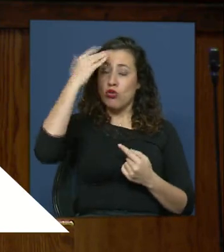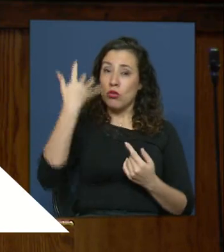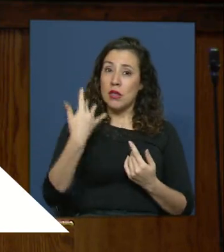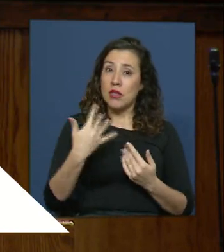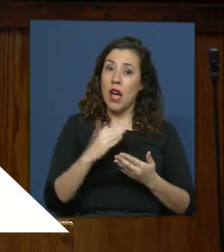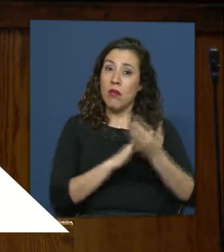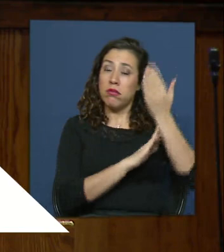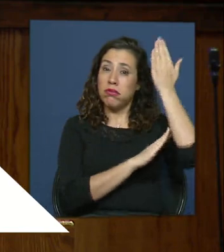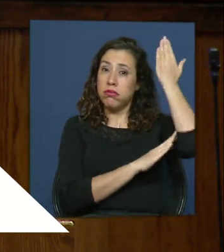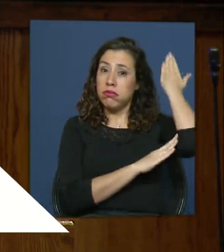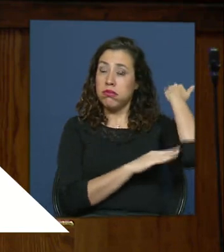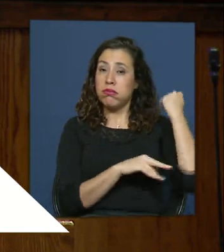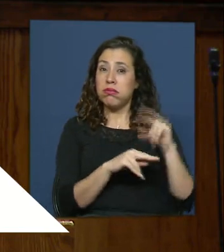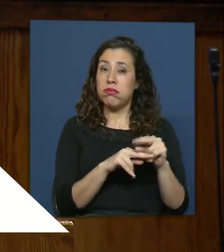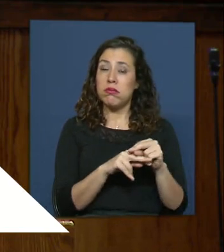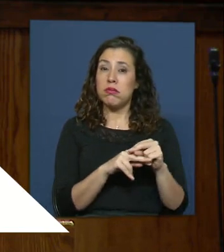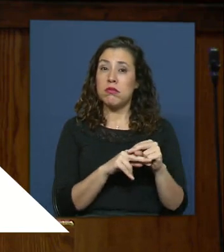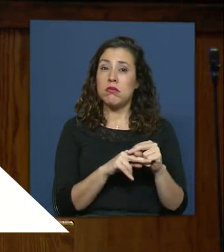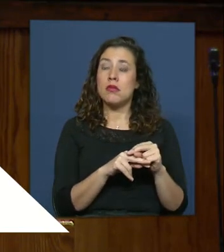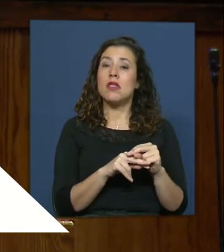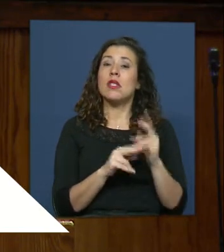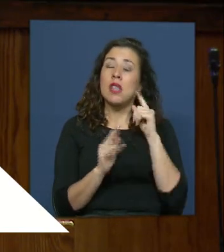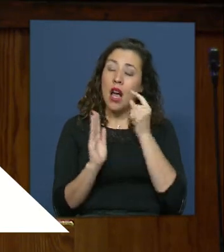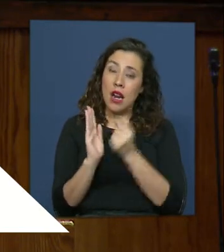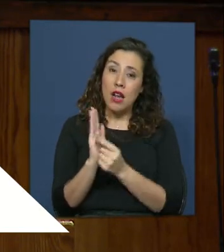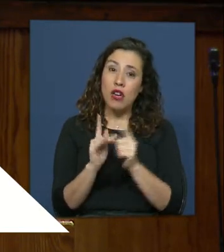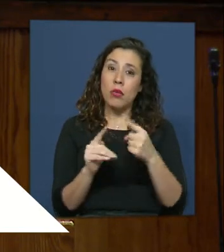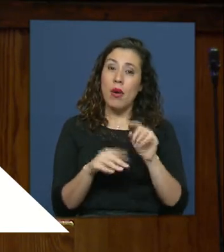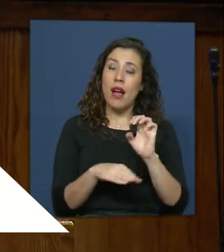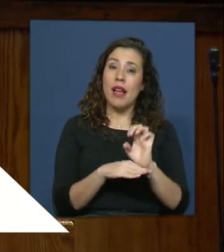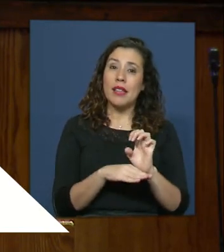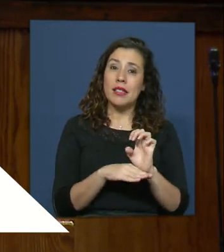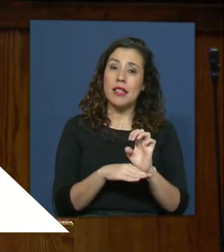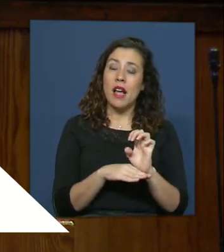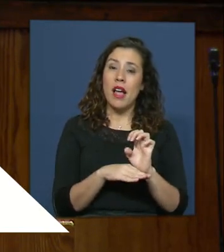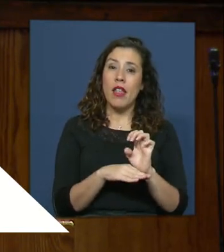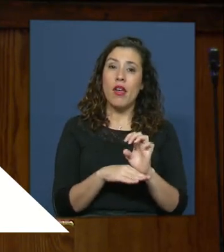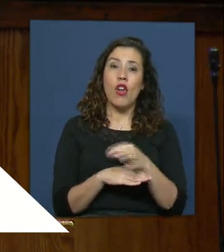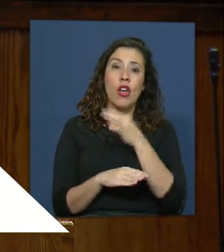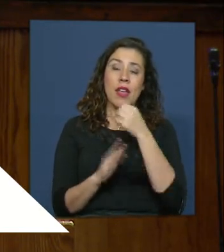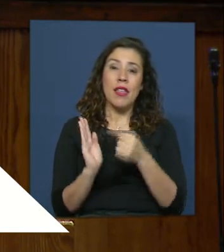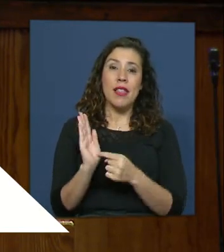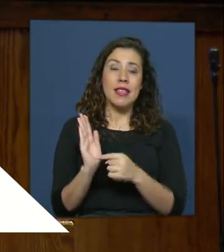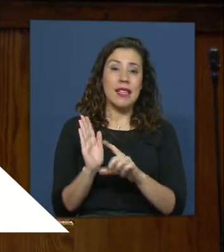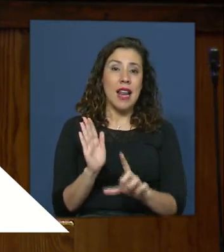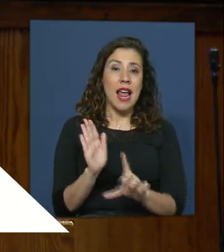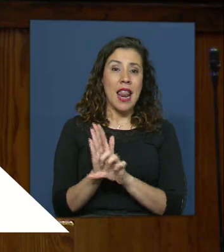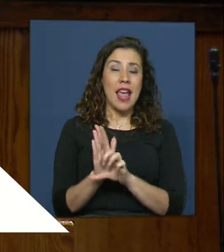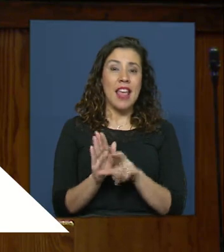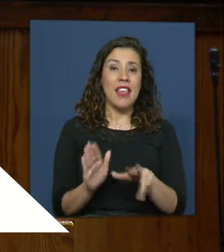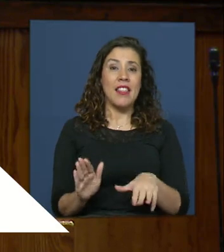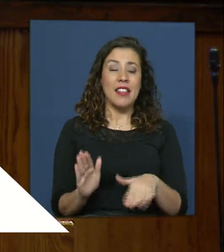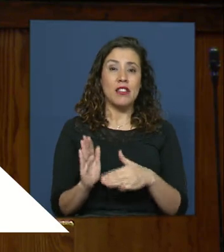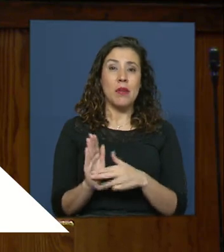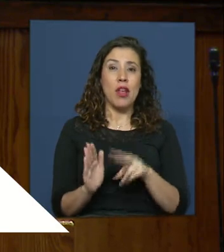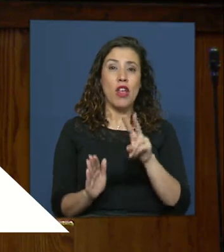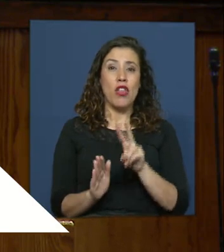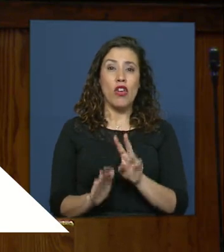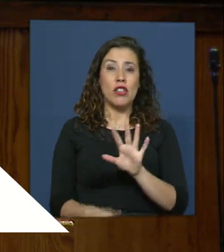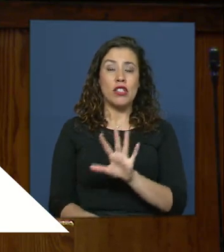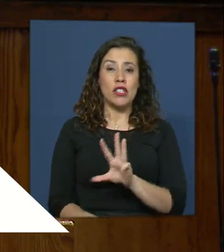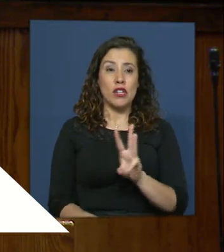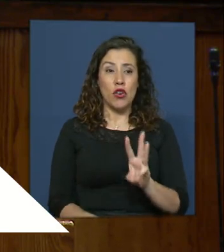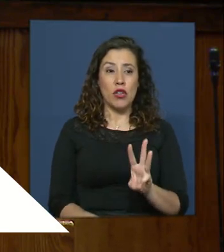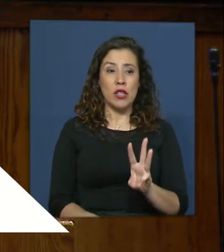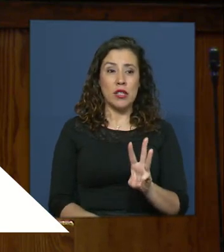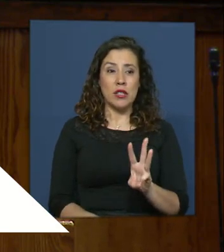creencias ancestrales se encuentren reconocidos por el Estado de acuerdo a lo que señala la misma ley número